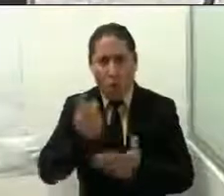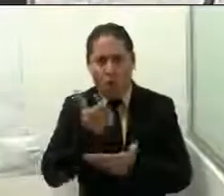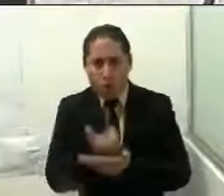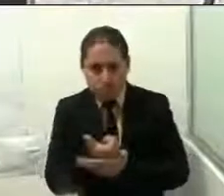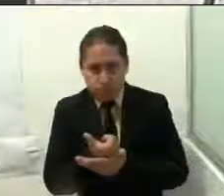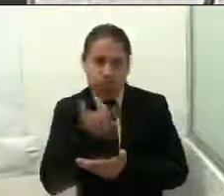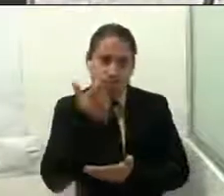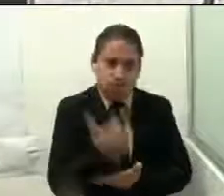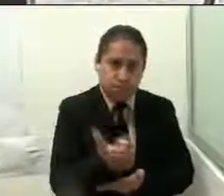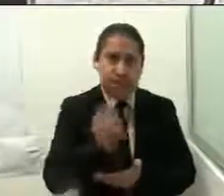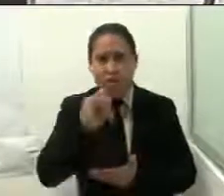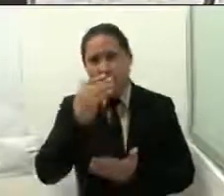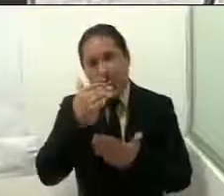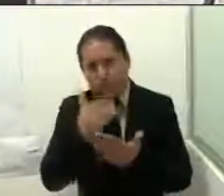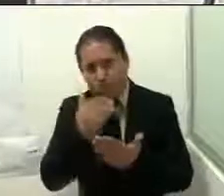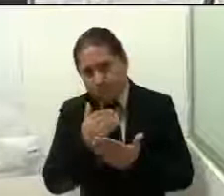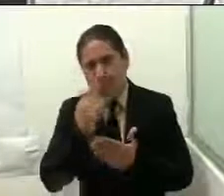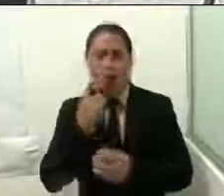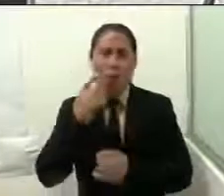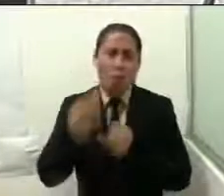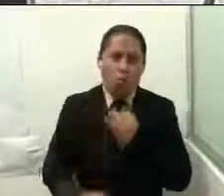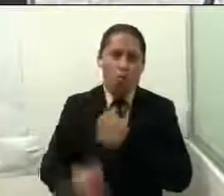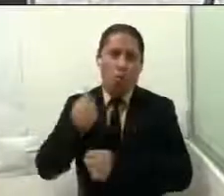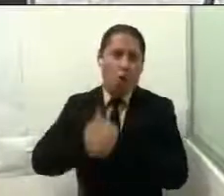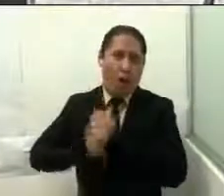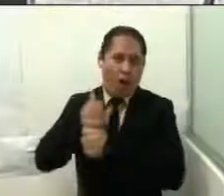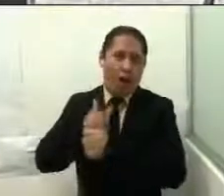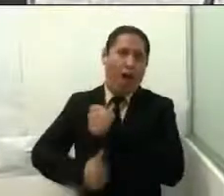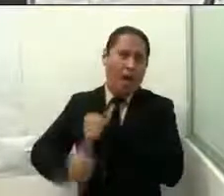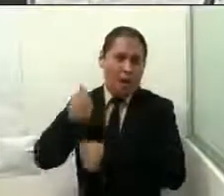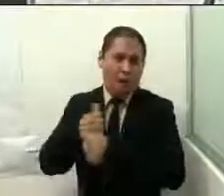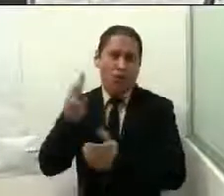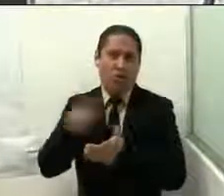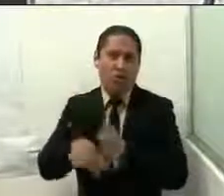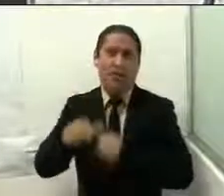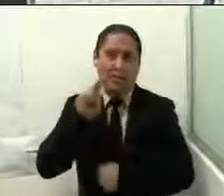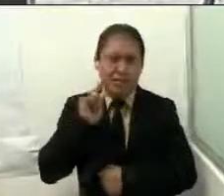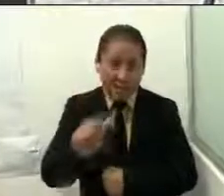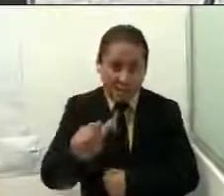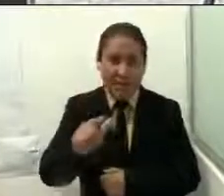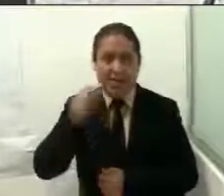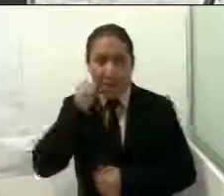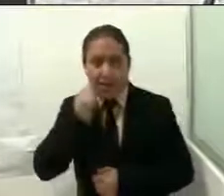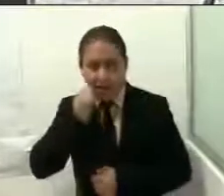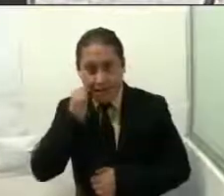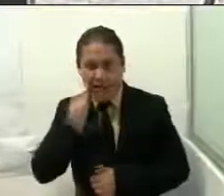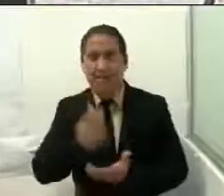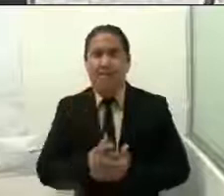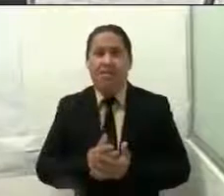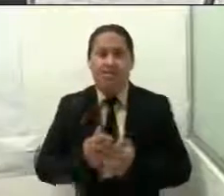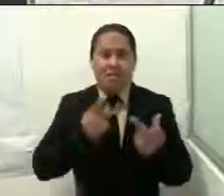impactó la economía en los últimos años en 2017 el sector productivo se